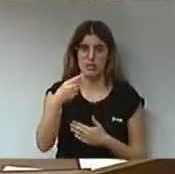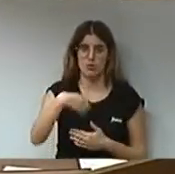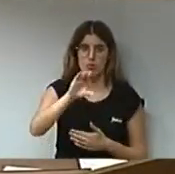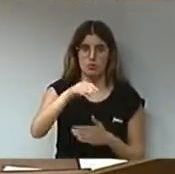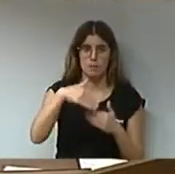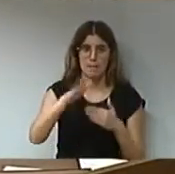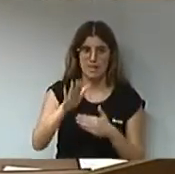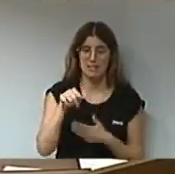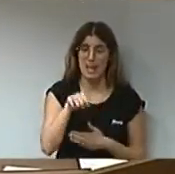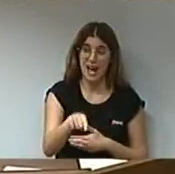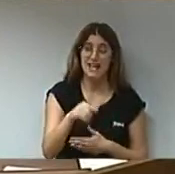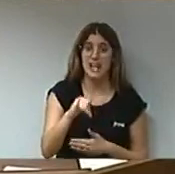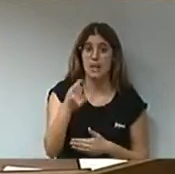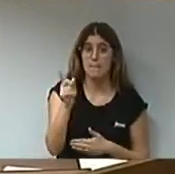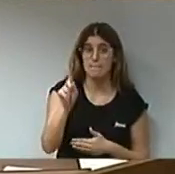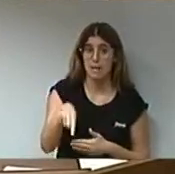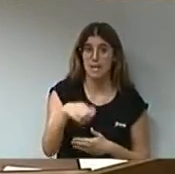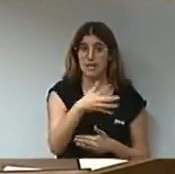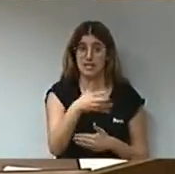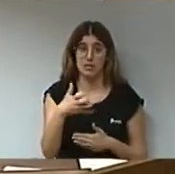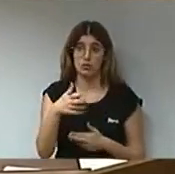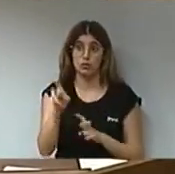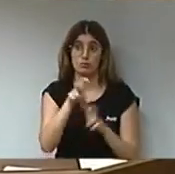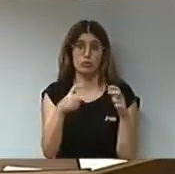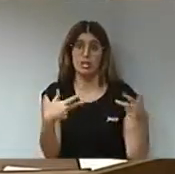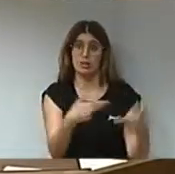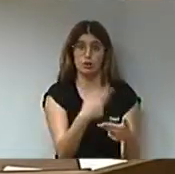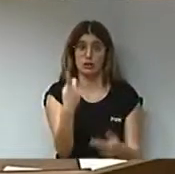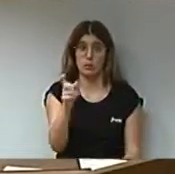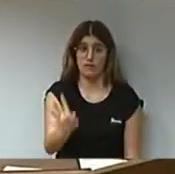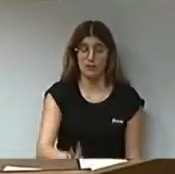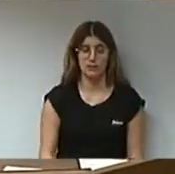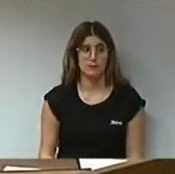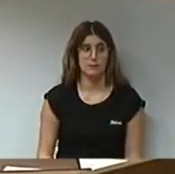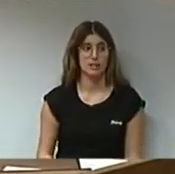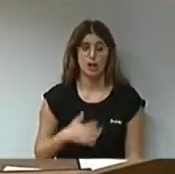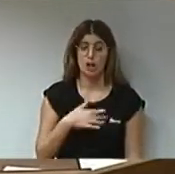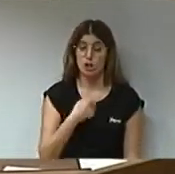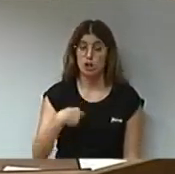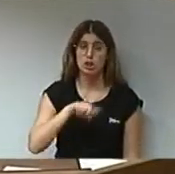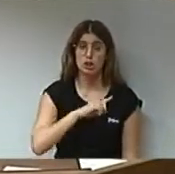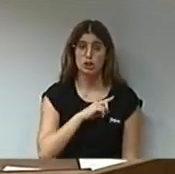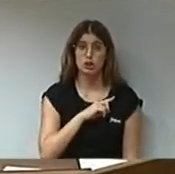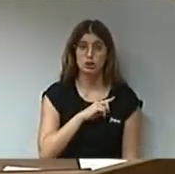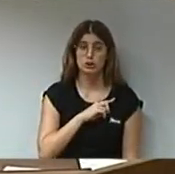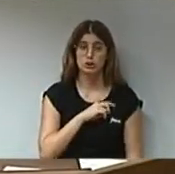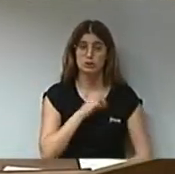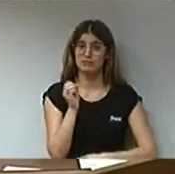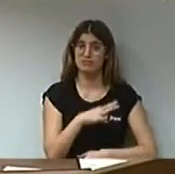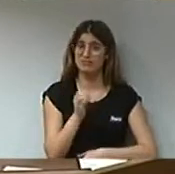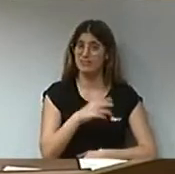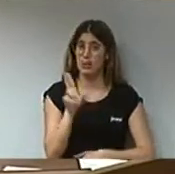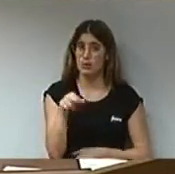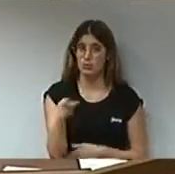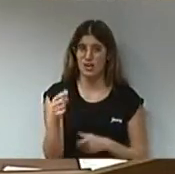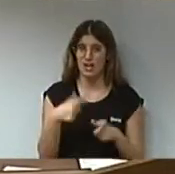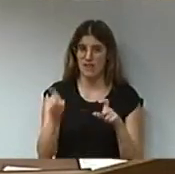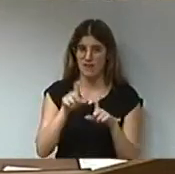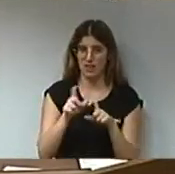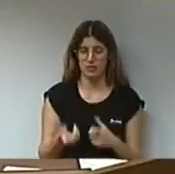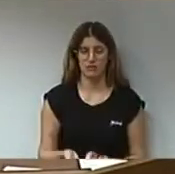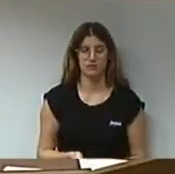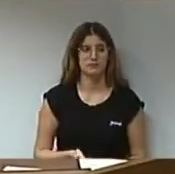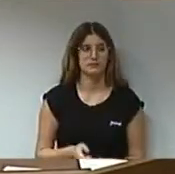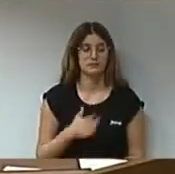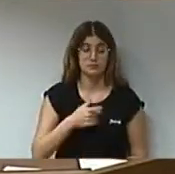los 1.500 millones de euros. No hace falta que busque recortes. Ahí los tiene. Nosotros nunca hicimos caja con la inflación. La